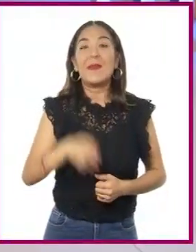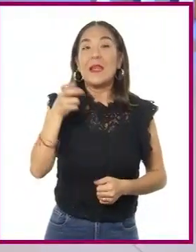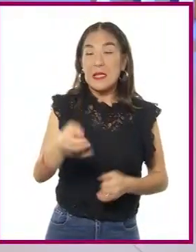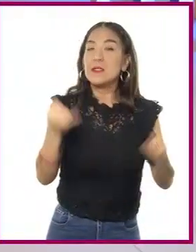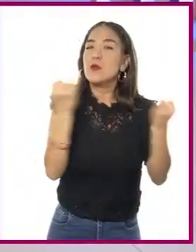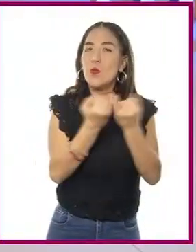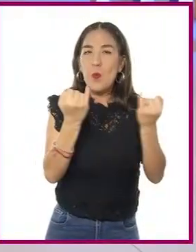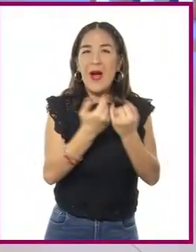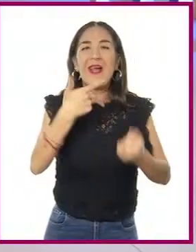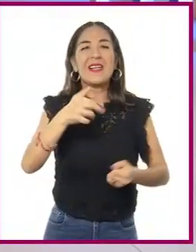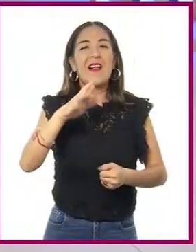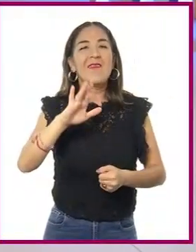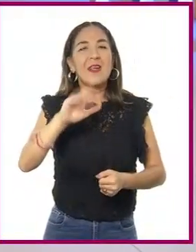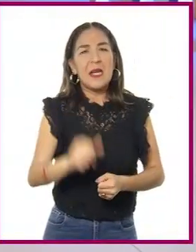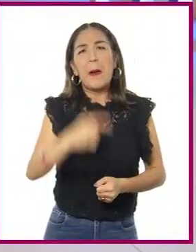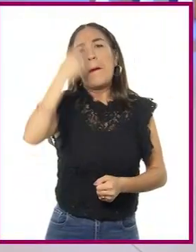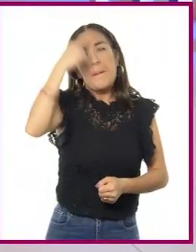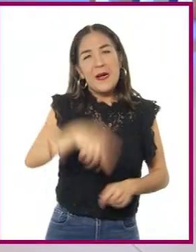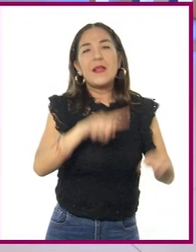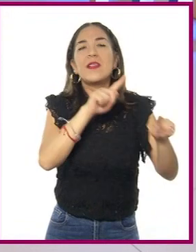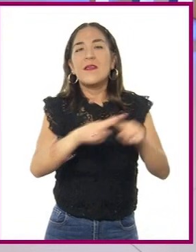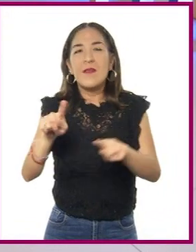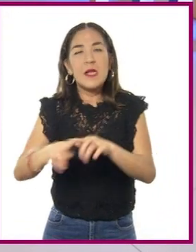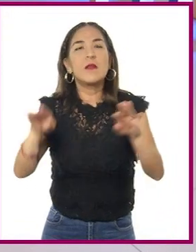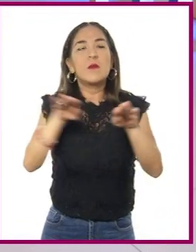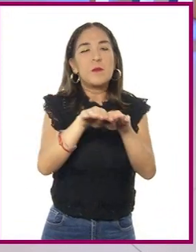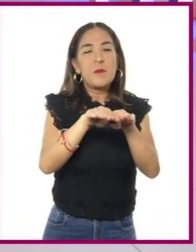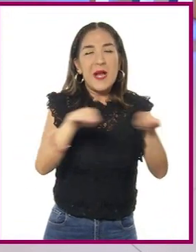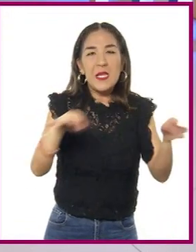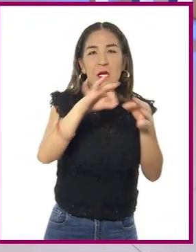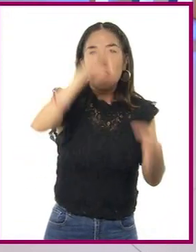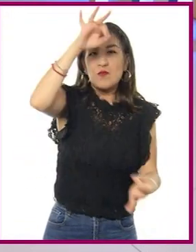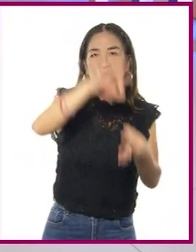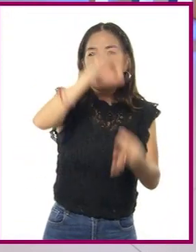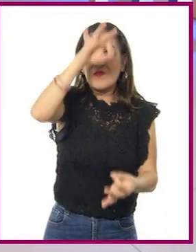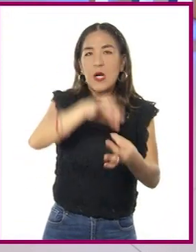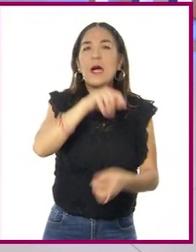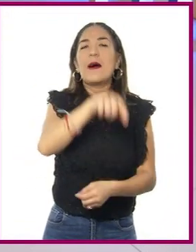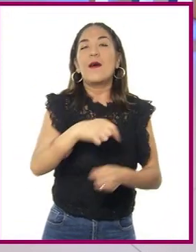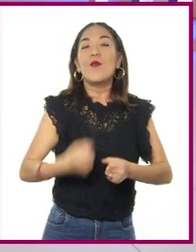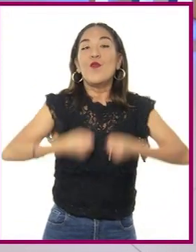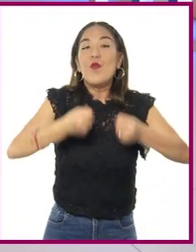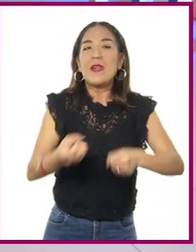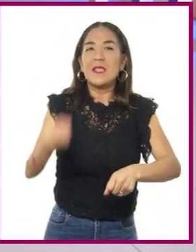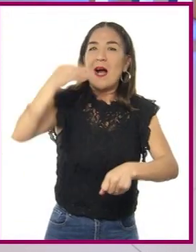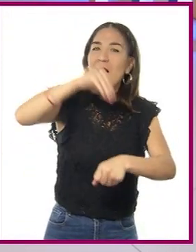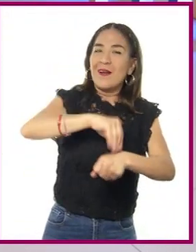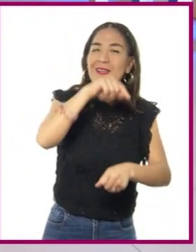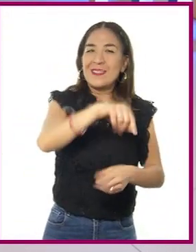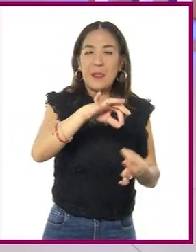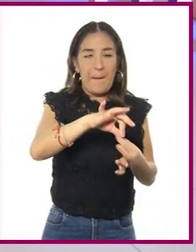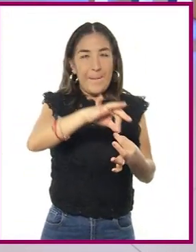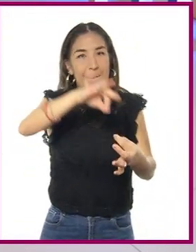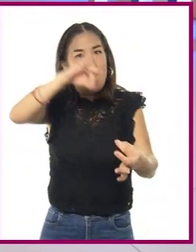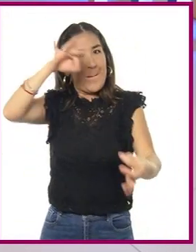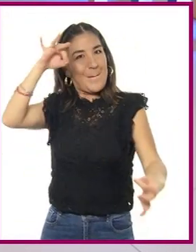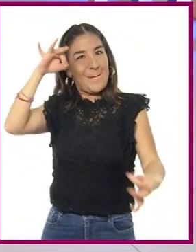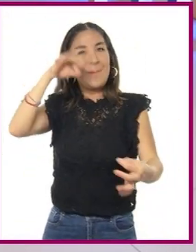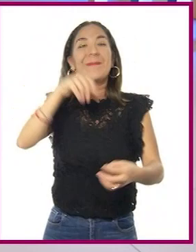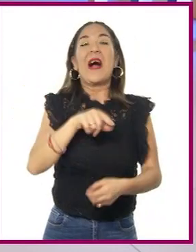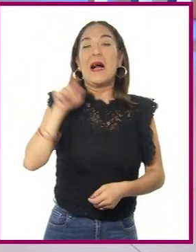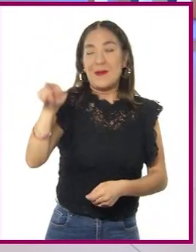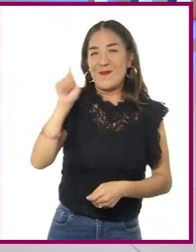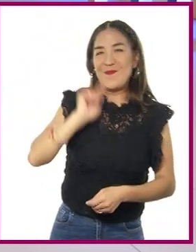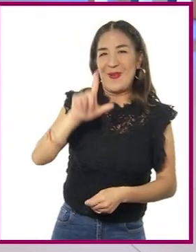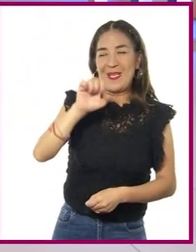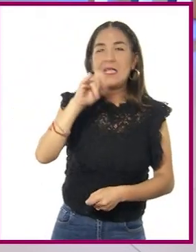siguiente gráfica da lugar a las distintas longitudes del resorte a partir de la fuerza aplicada. Y al igual que Leslie, ustedes